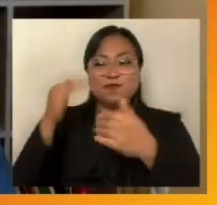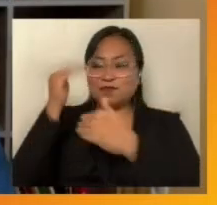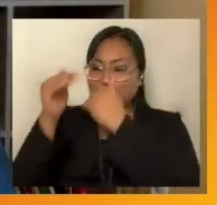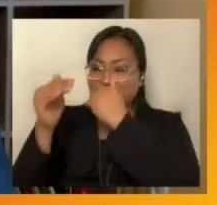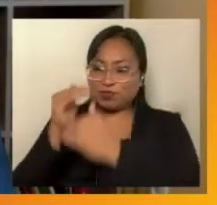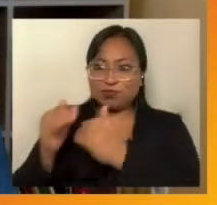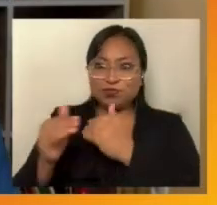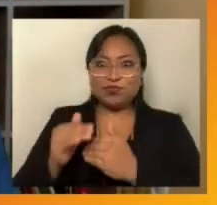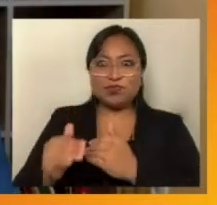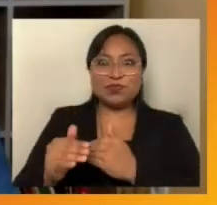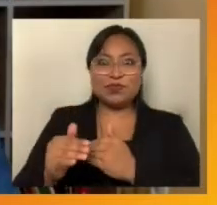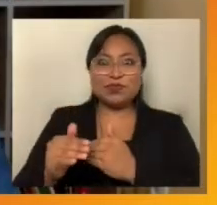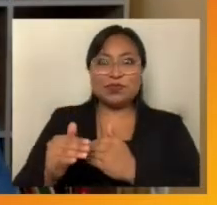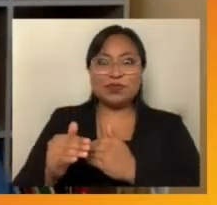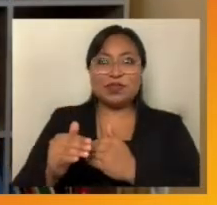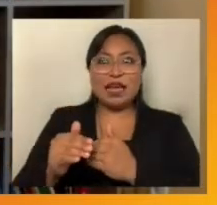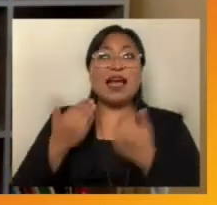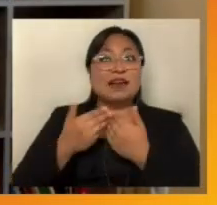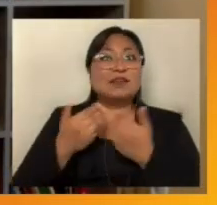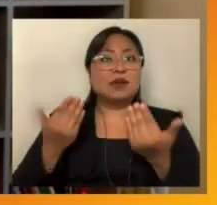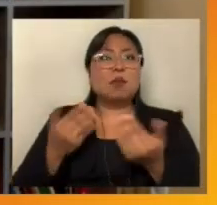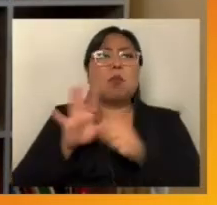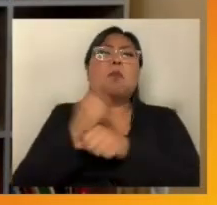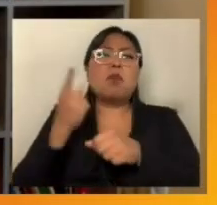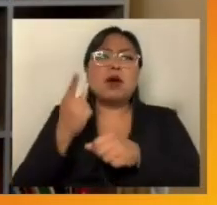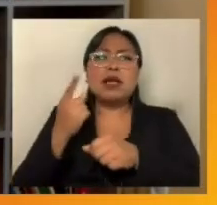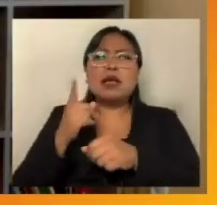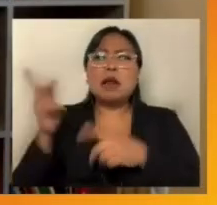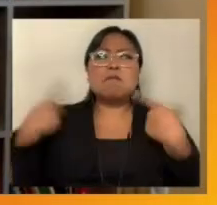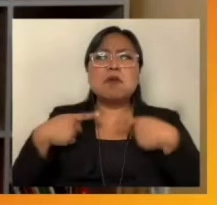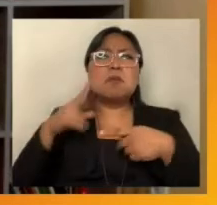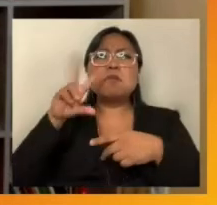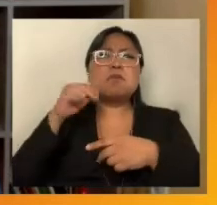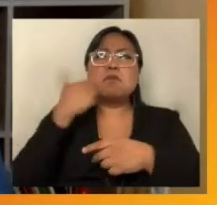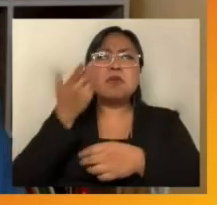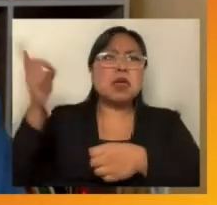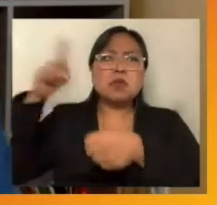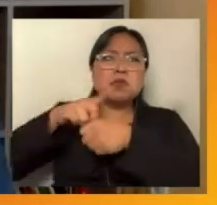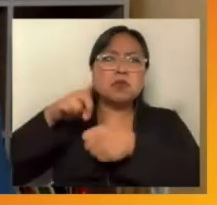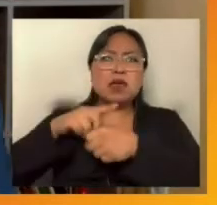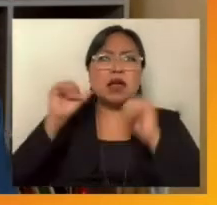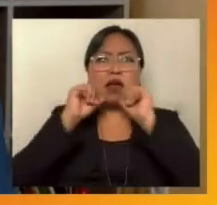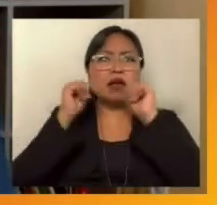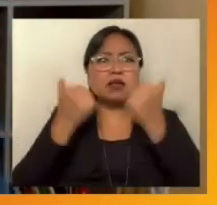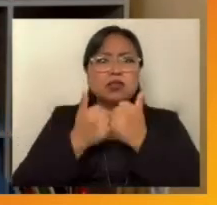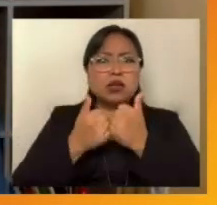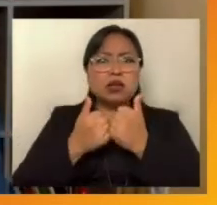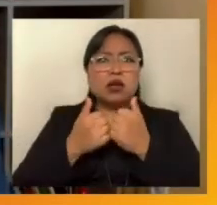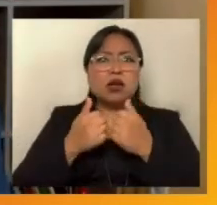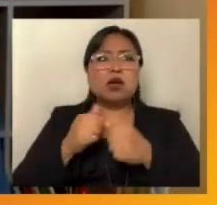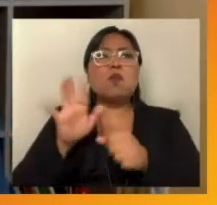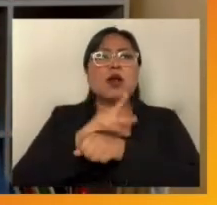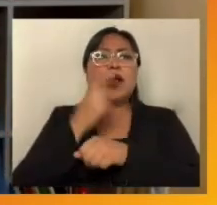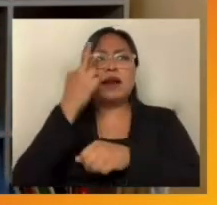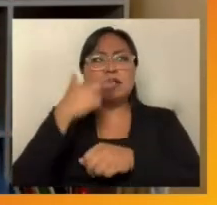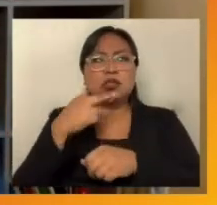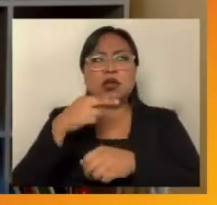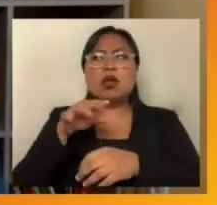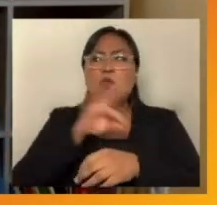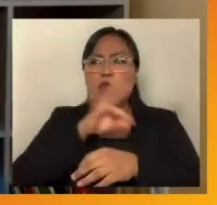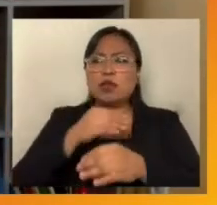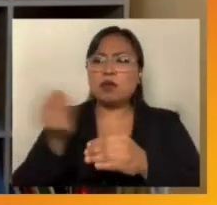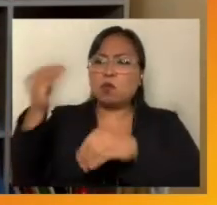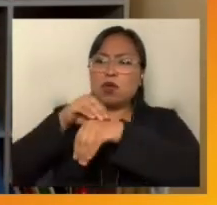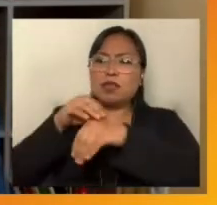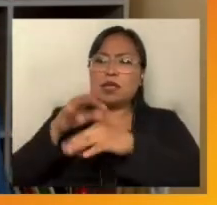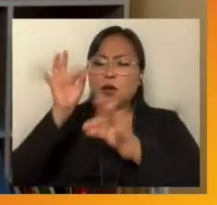Cuéntame, ¿por qué la gente no invierte en una ONG? ¿Cuáles son las ventajas? Y resúmeme tres puntos por lo que merece la